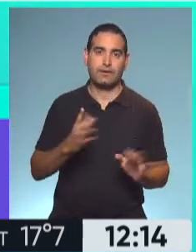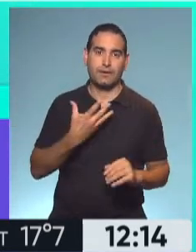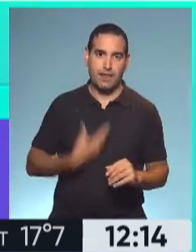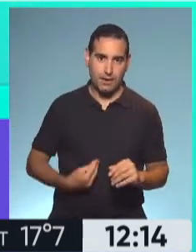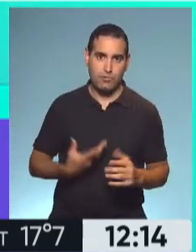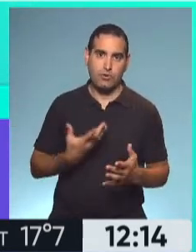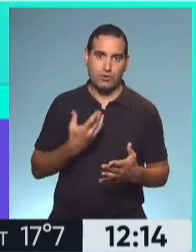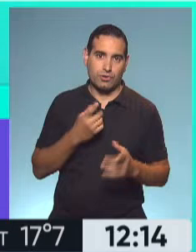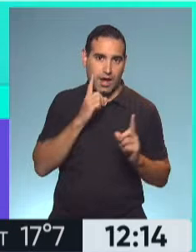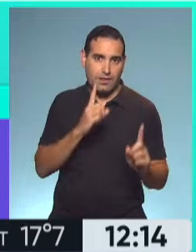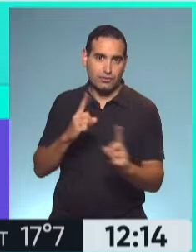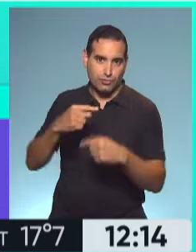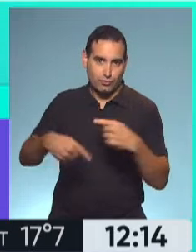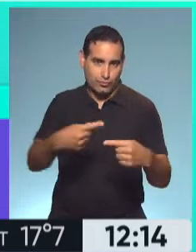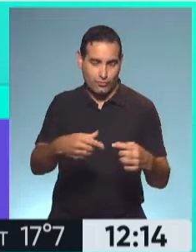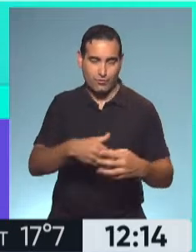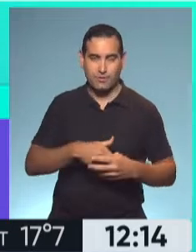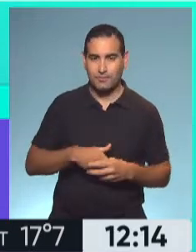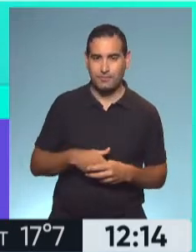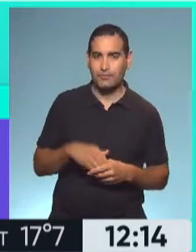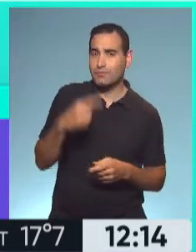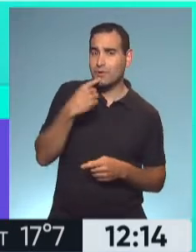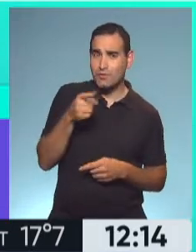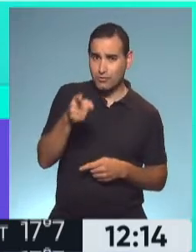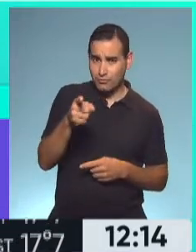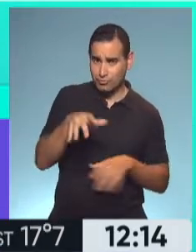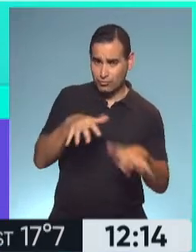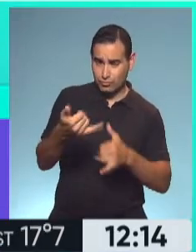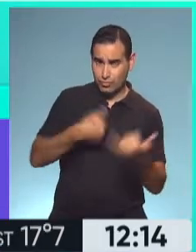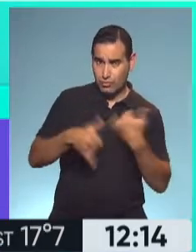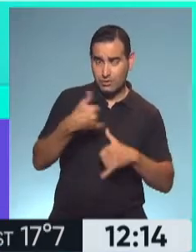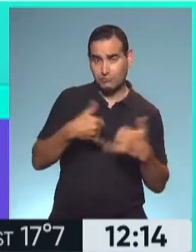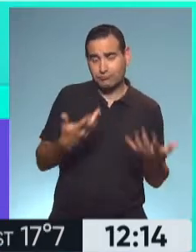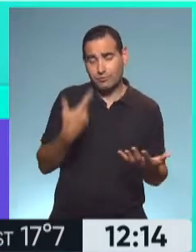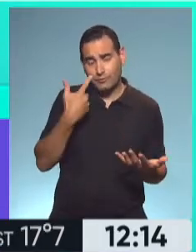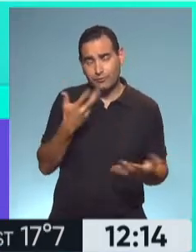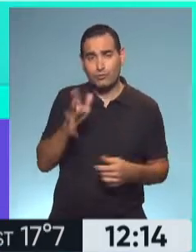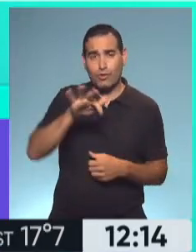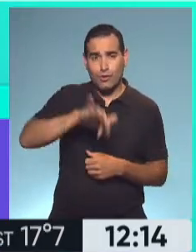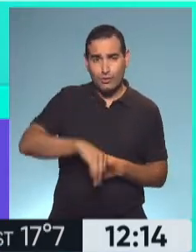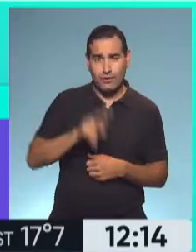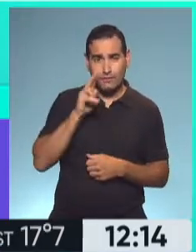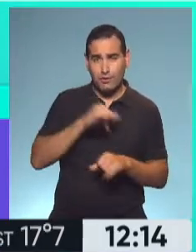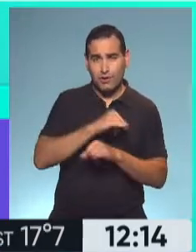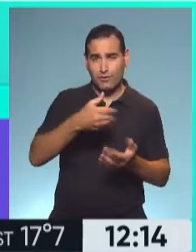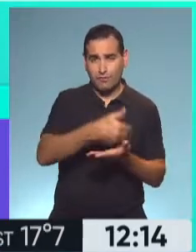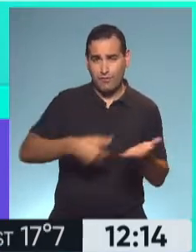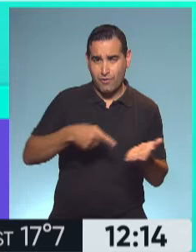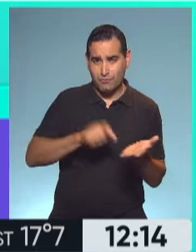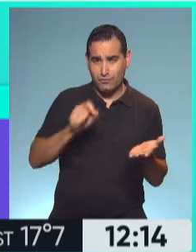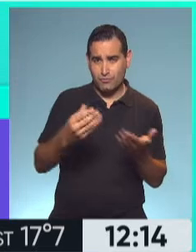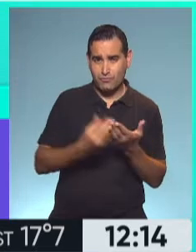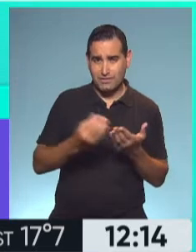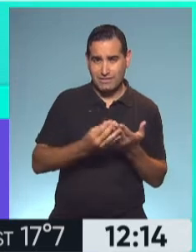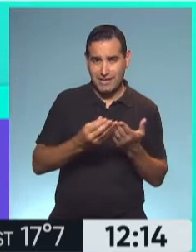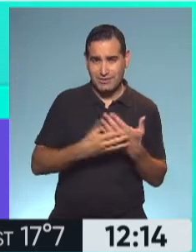seguir dando respuesta. Doctor, ante la situación que usted está describiendo, obviamente lo vemos todos los días, de acuerdo al parte del Ministerio de Salud, como